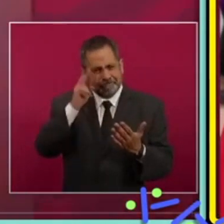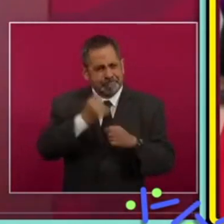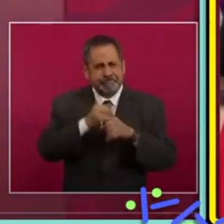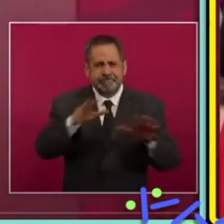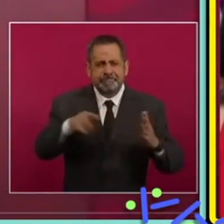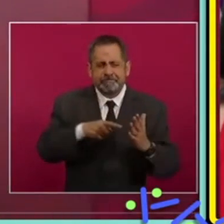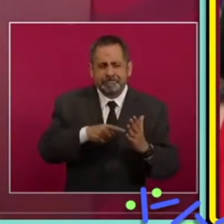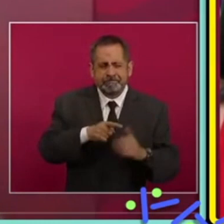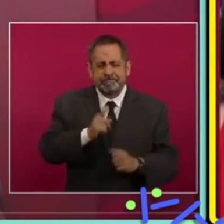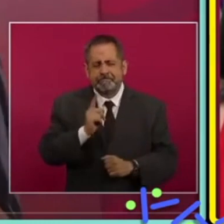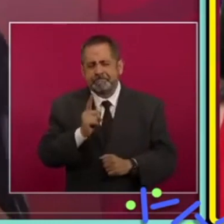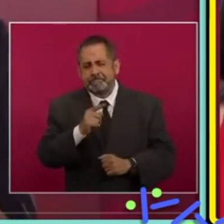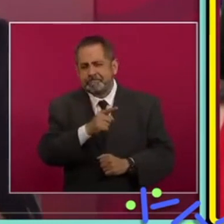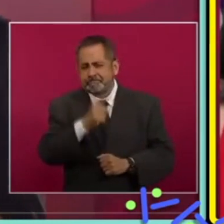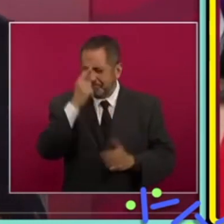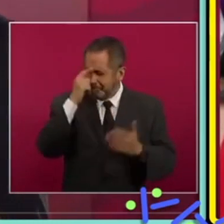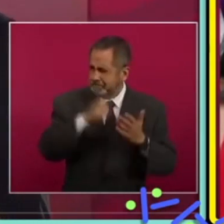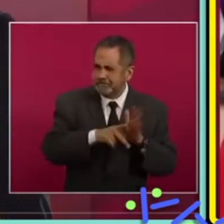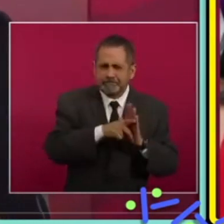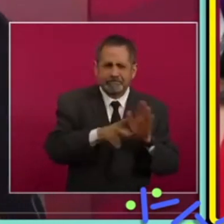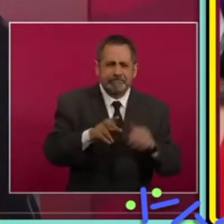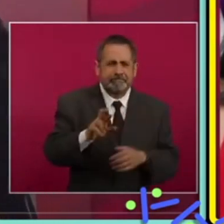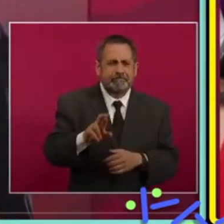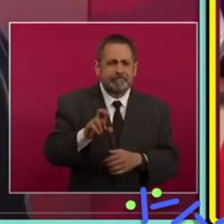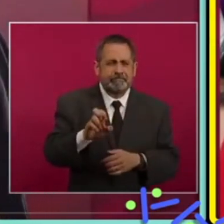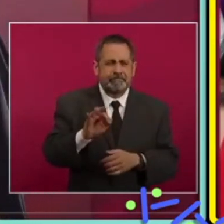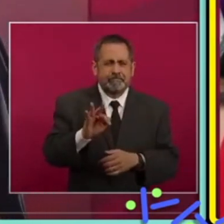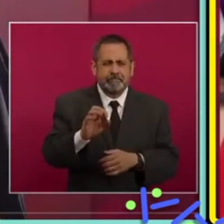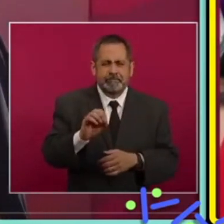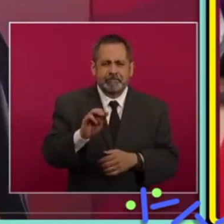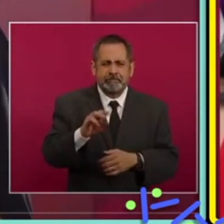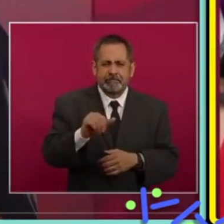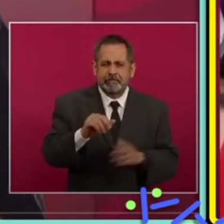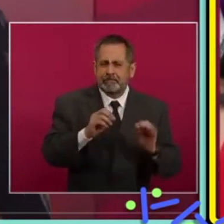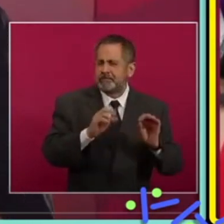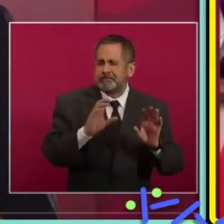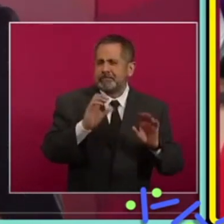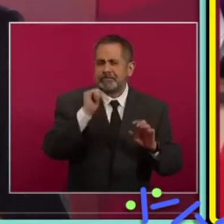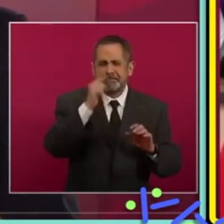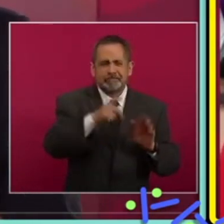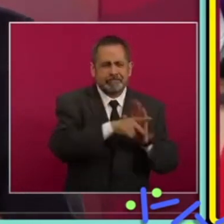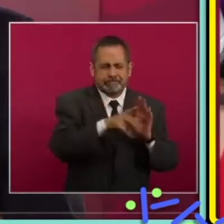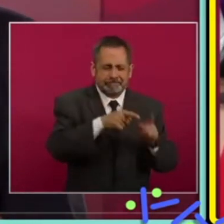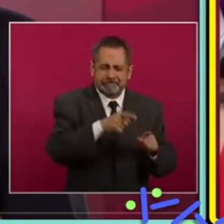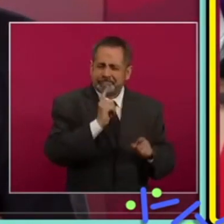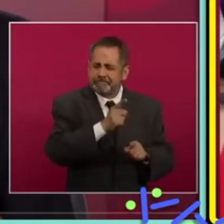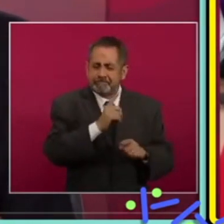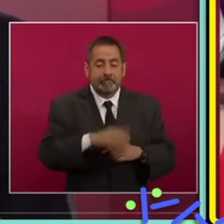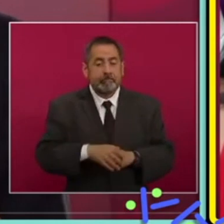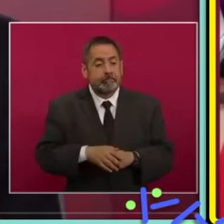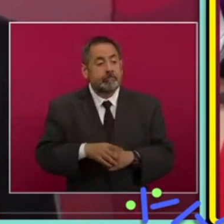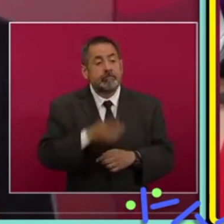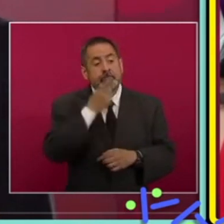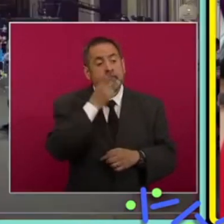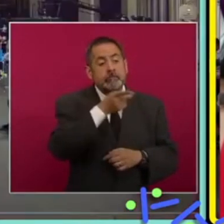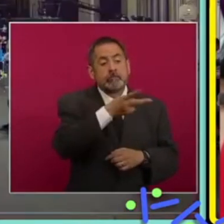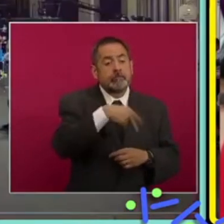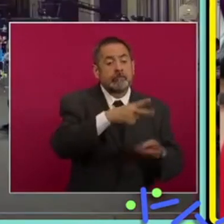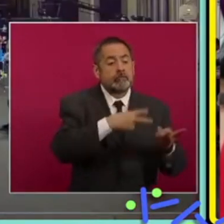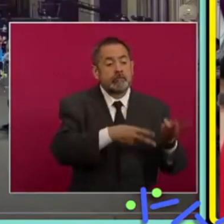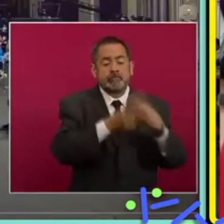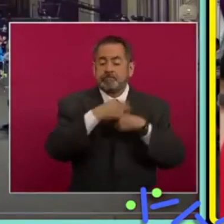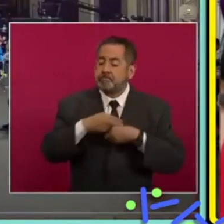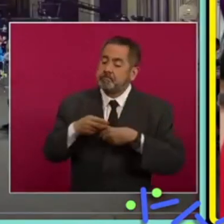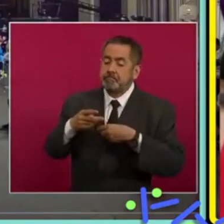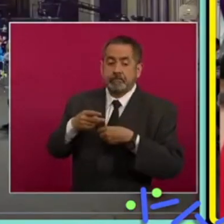publicado, creo que en el Reforma o algún periódico, que vinieron a